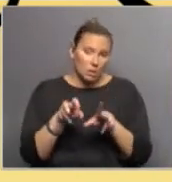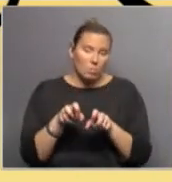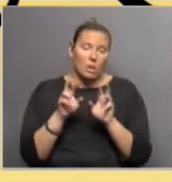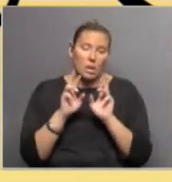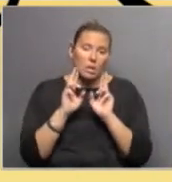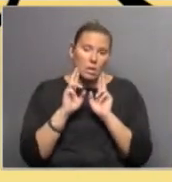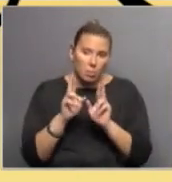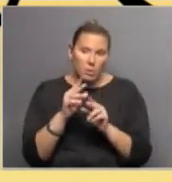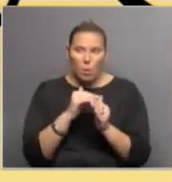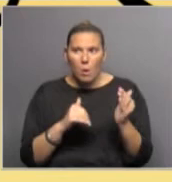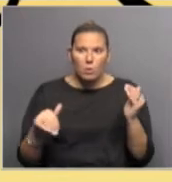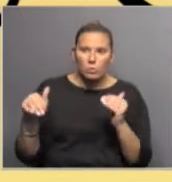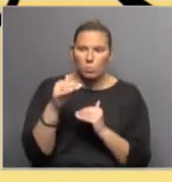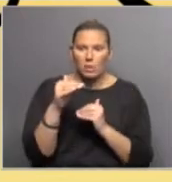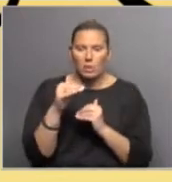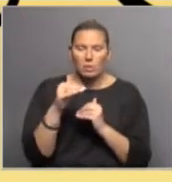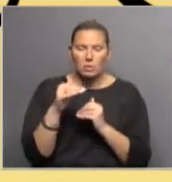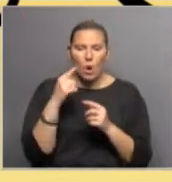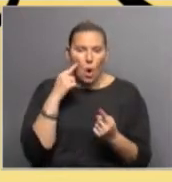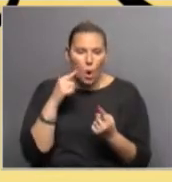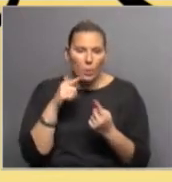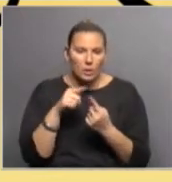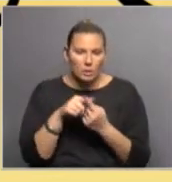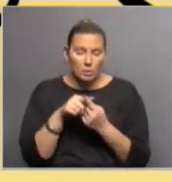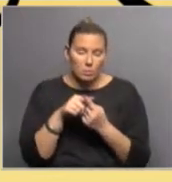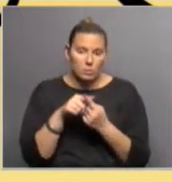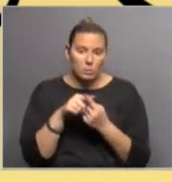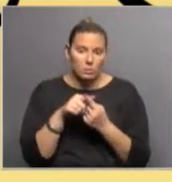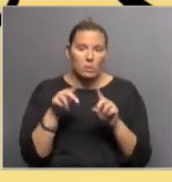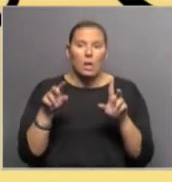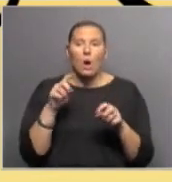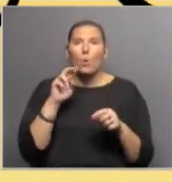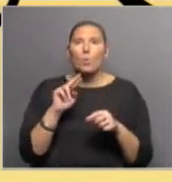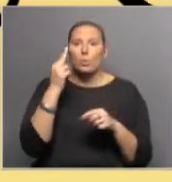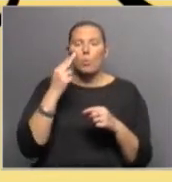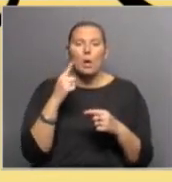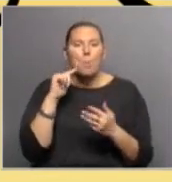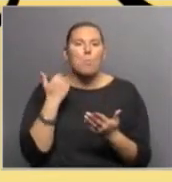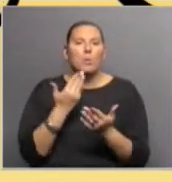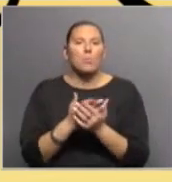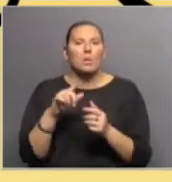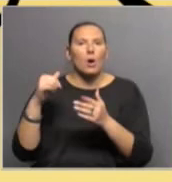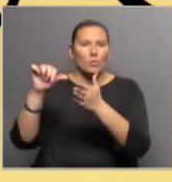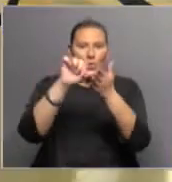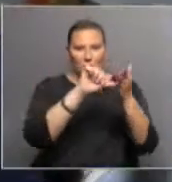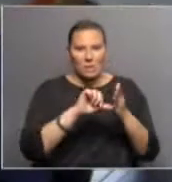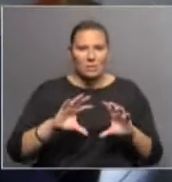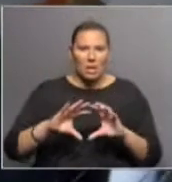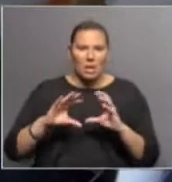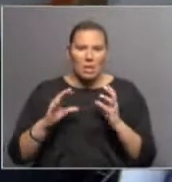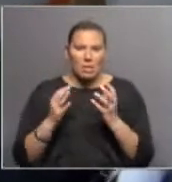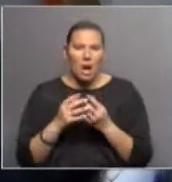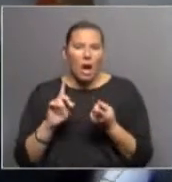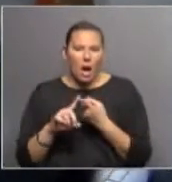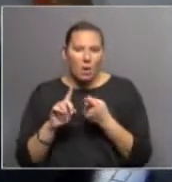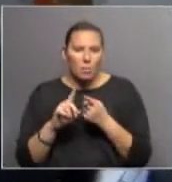cumplimiento o la superación, si se quiere, de los objetivos y las metas en cuanto a lo que Uruguay le propone al resto de los países en cumplimiento de los